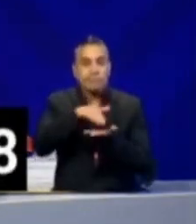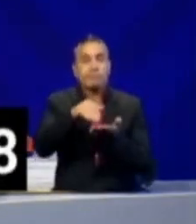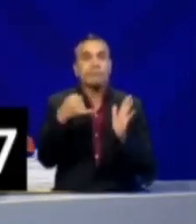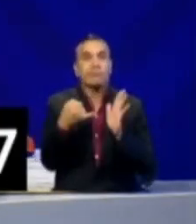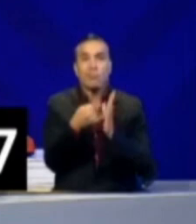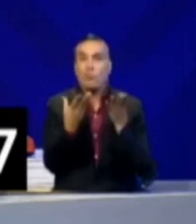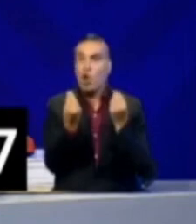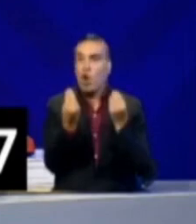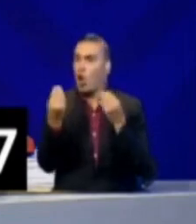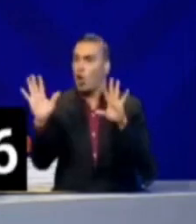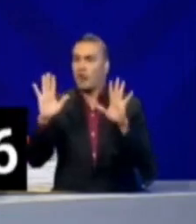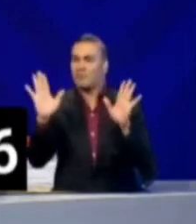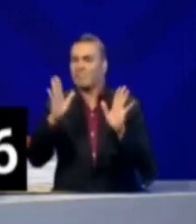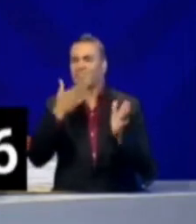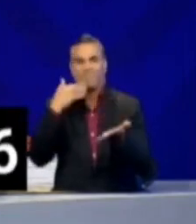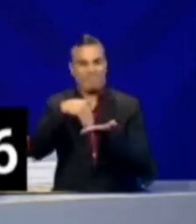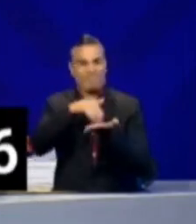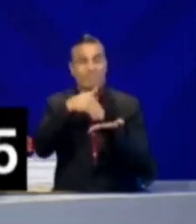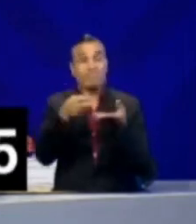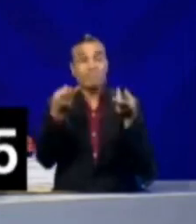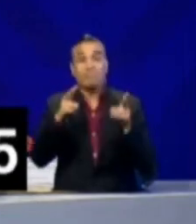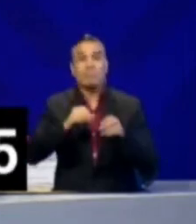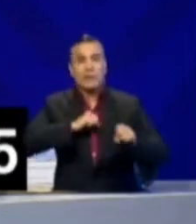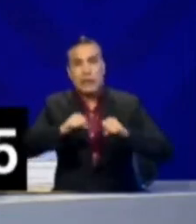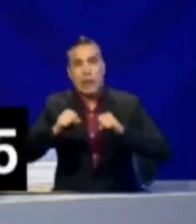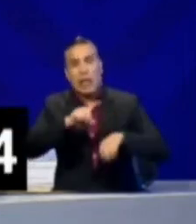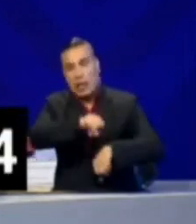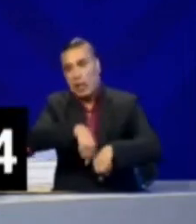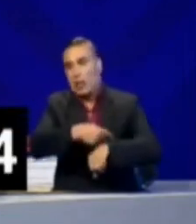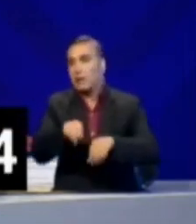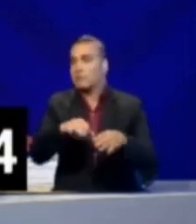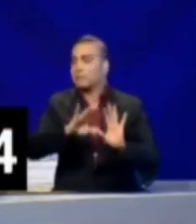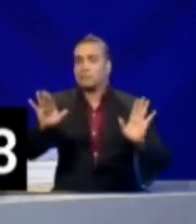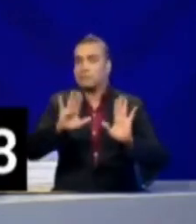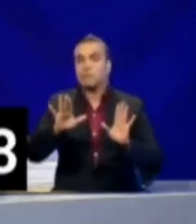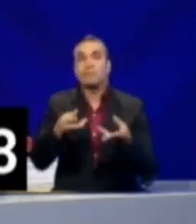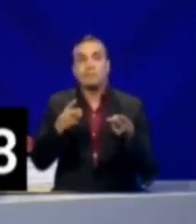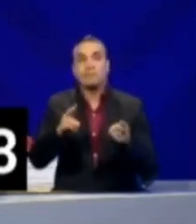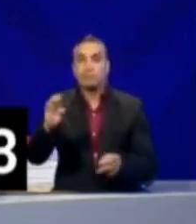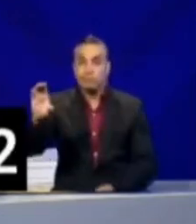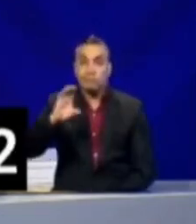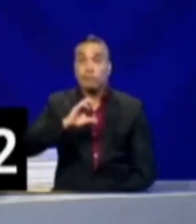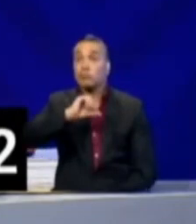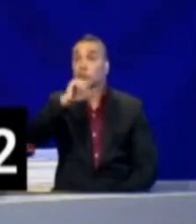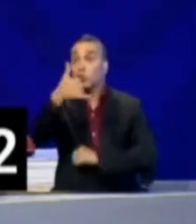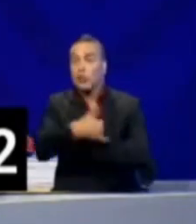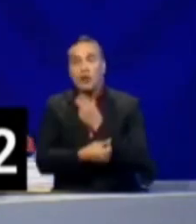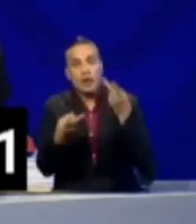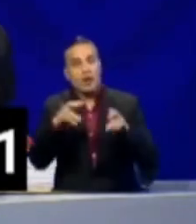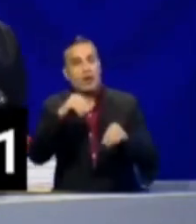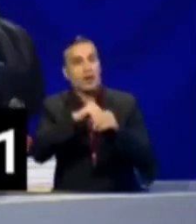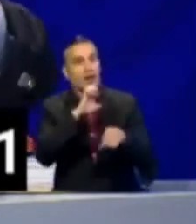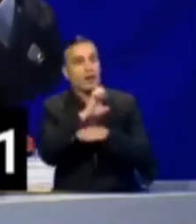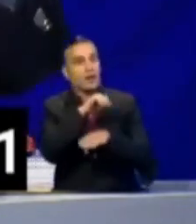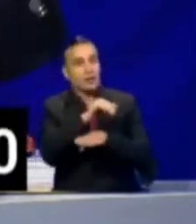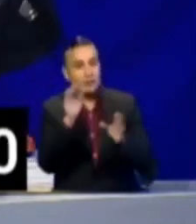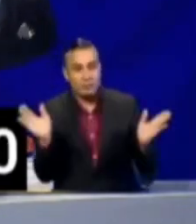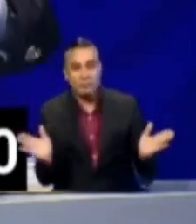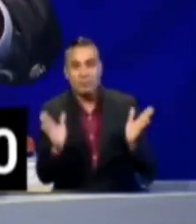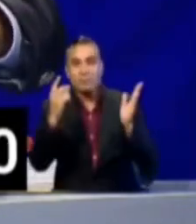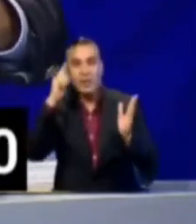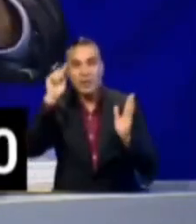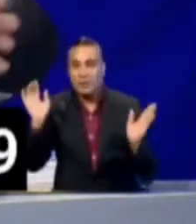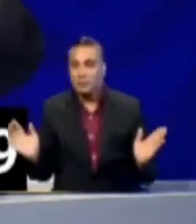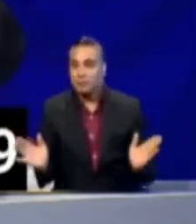de impuestos, eliminar el exceso de trámites, promover la inversión tanto local como extranjera para